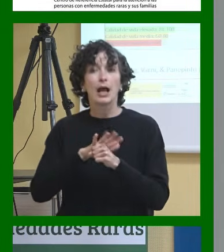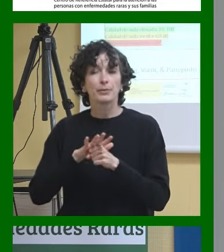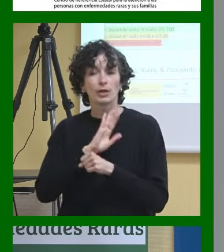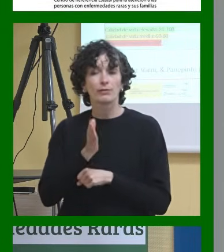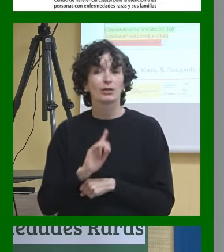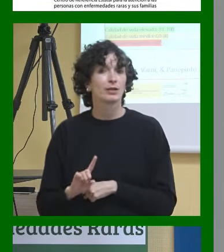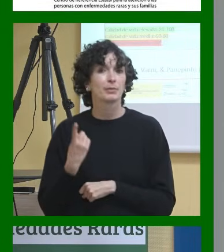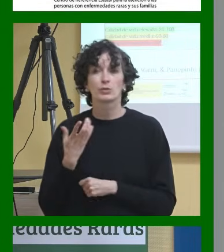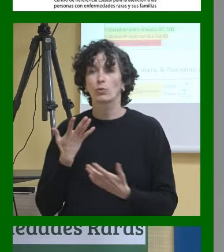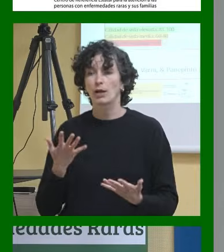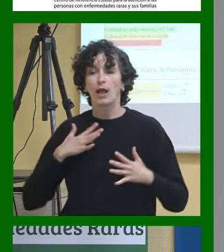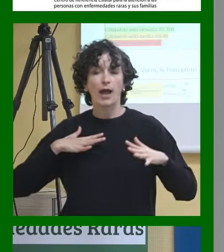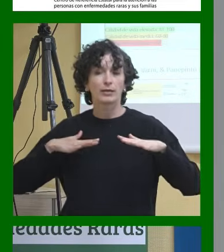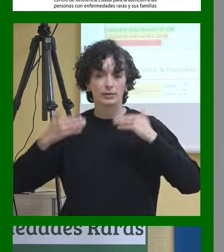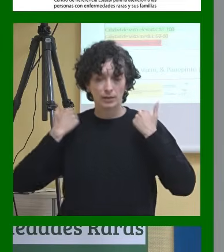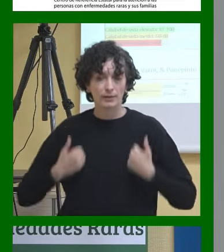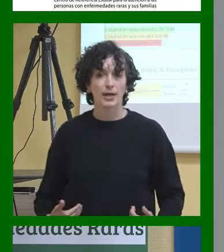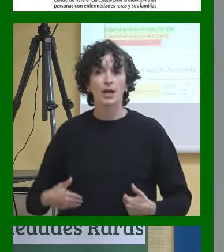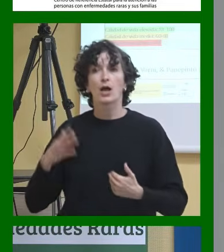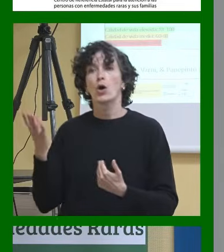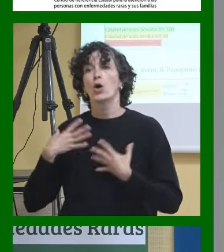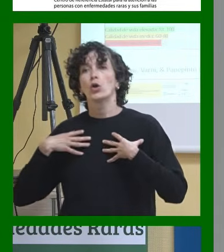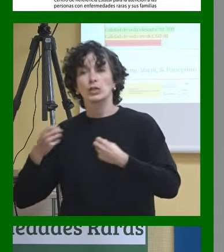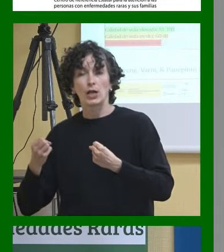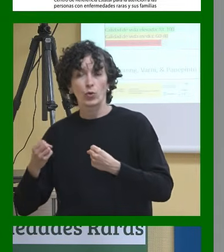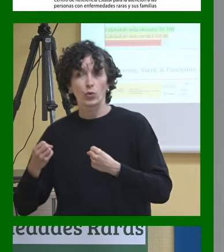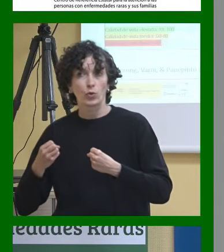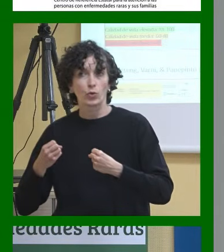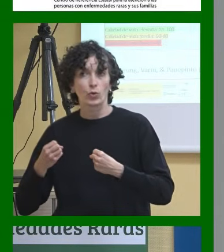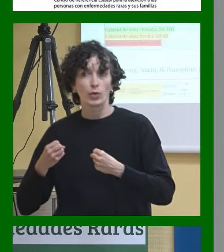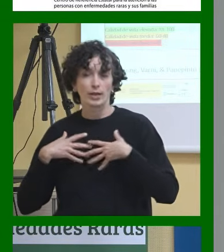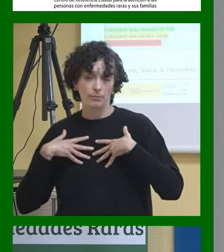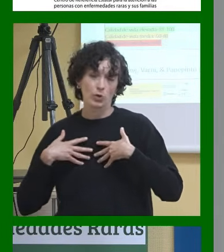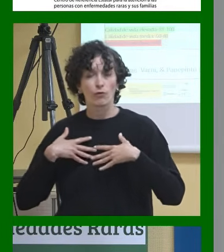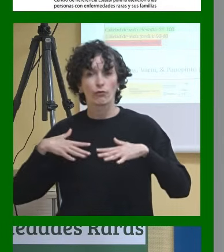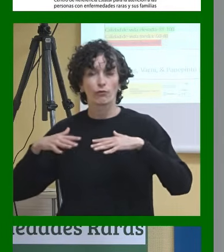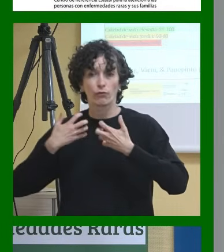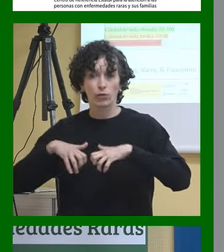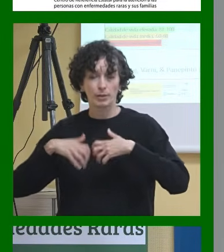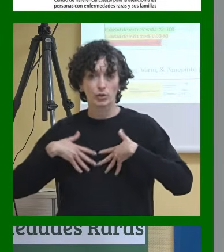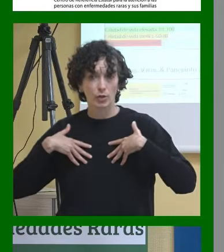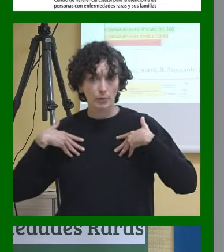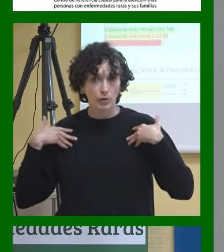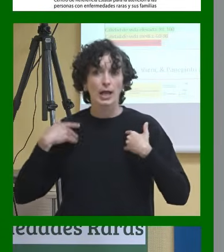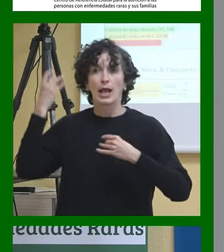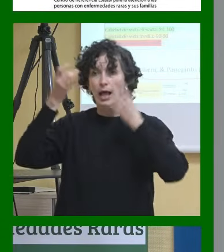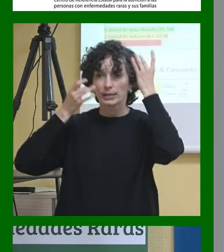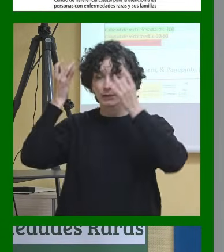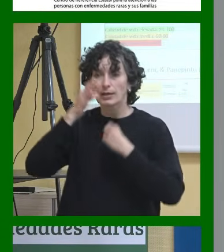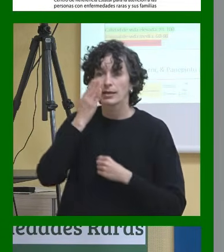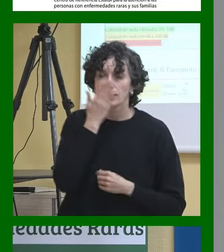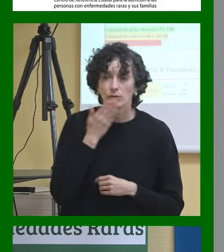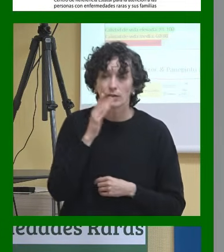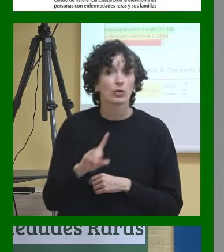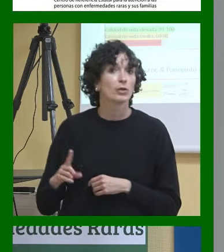la actividad física, la salud, o sea, el funcionamiento emocional, las actividades escolares y, sobre